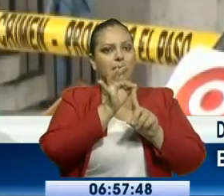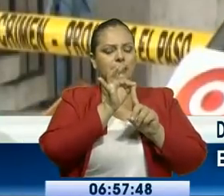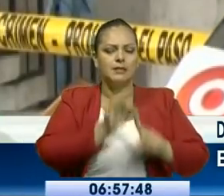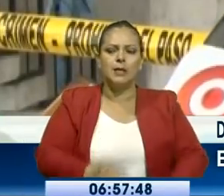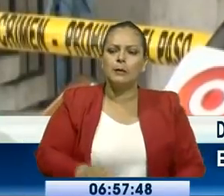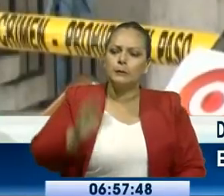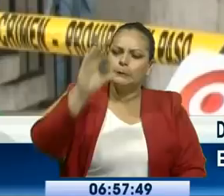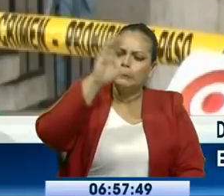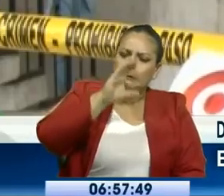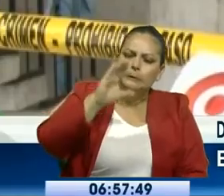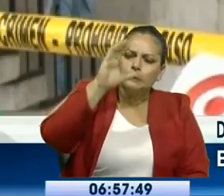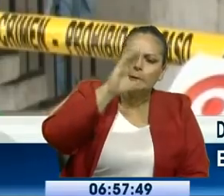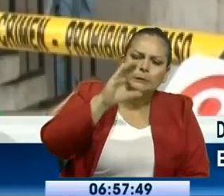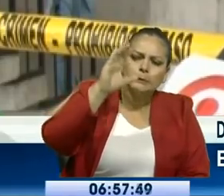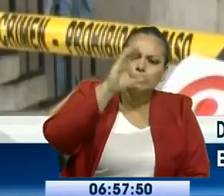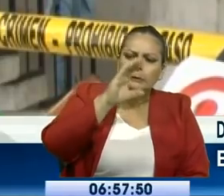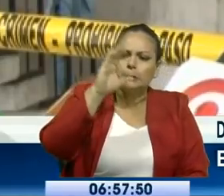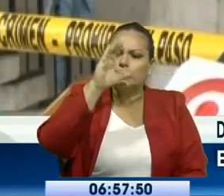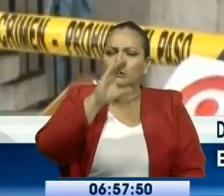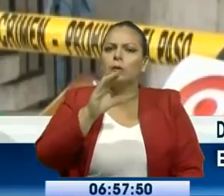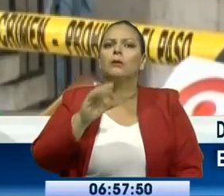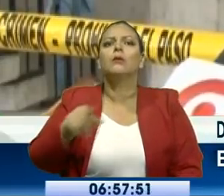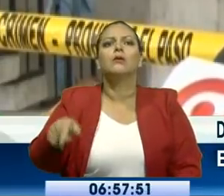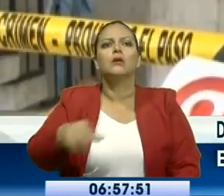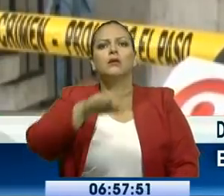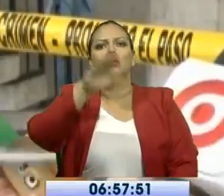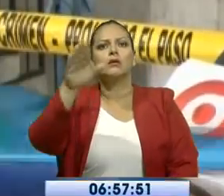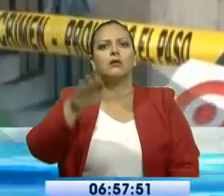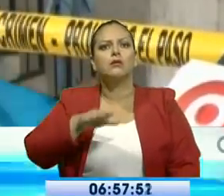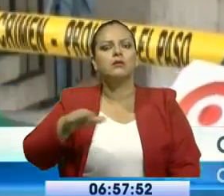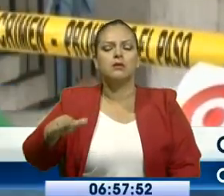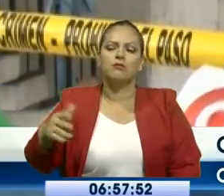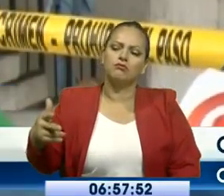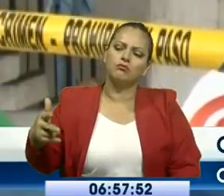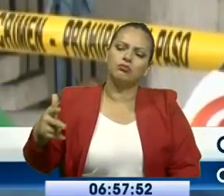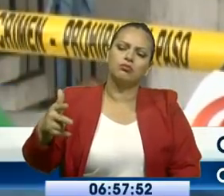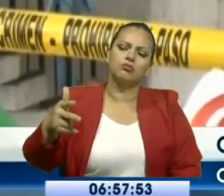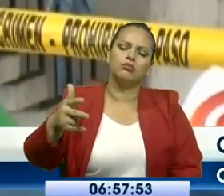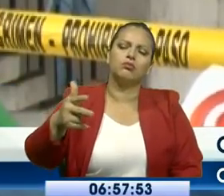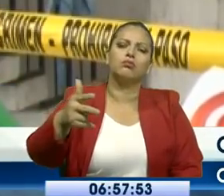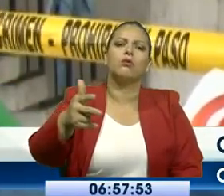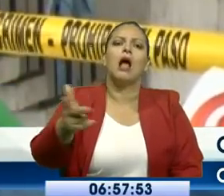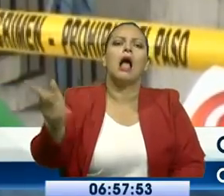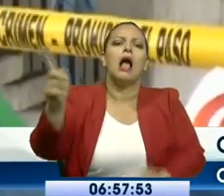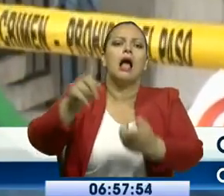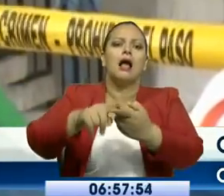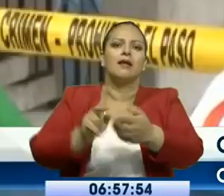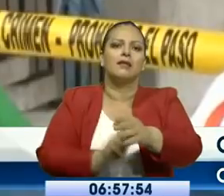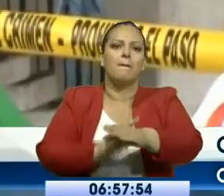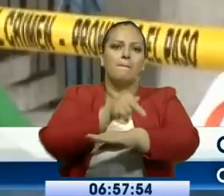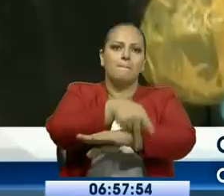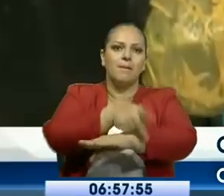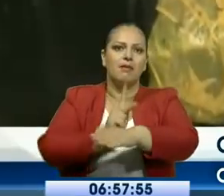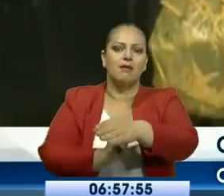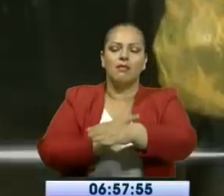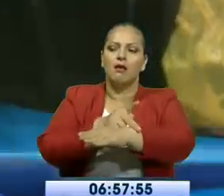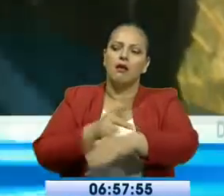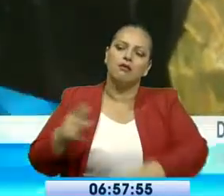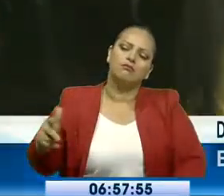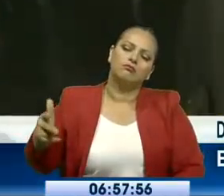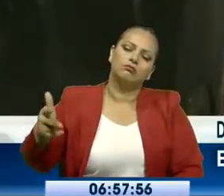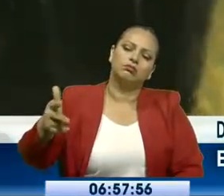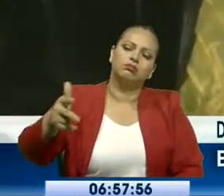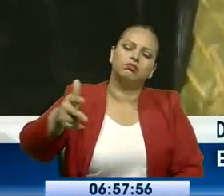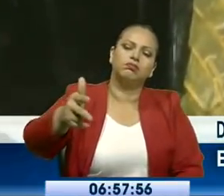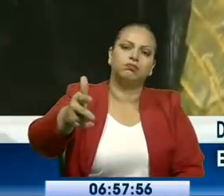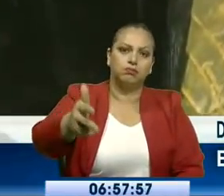investigación se determinará de dónde salió, hacia quién iba dirigido y cuál era el fin último de esta droga. Tras realizar las